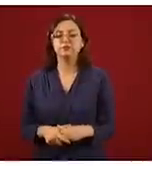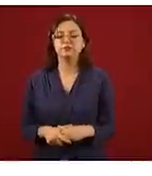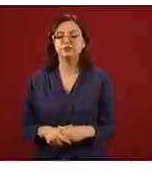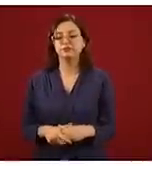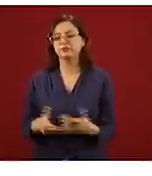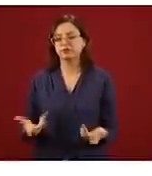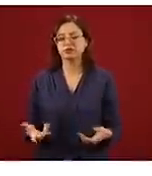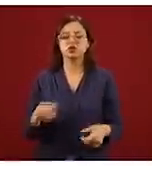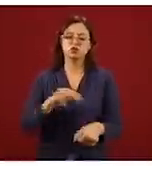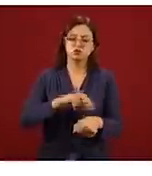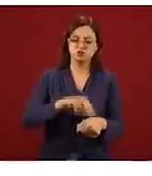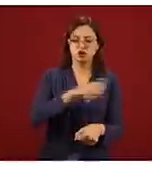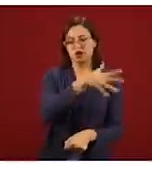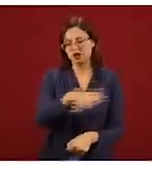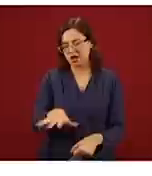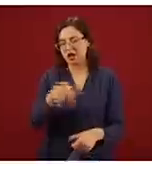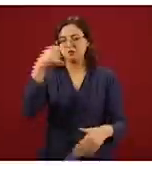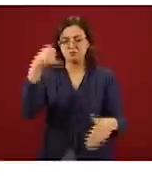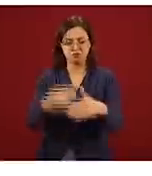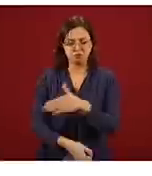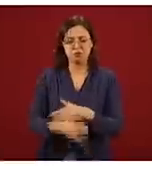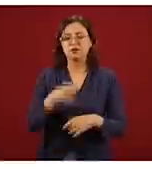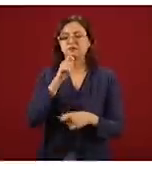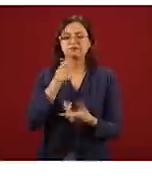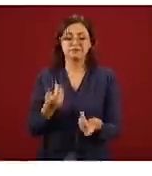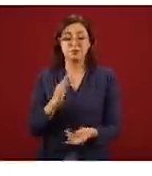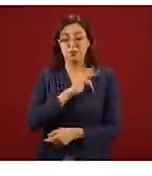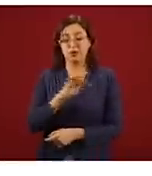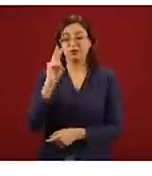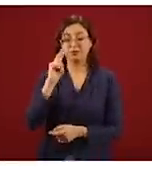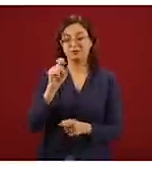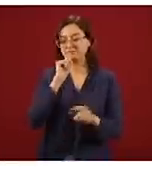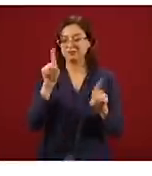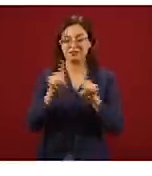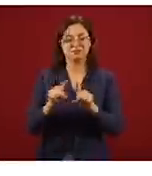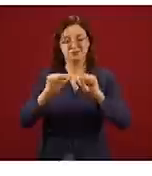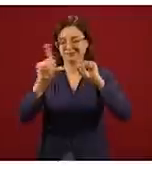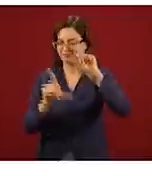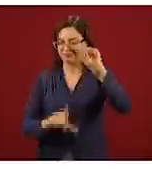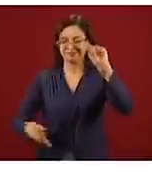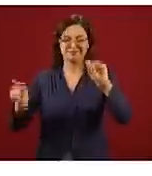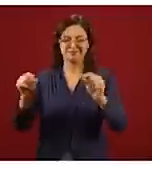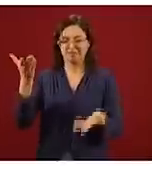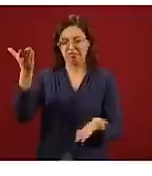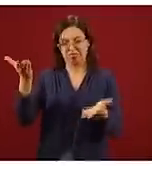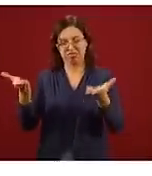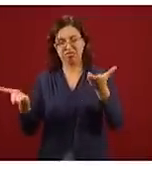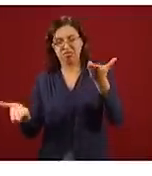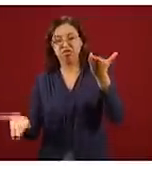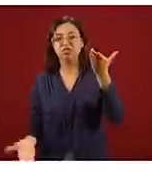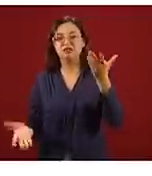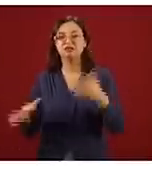tanto generales como especialistas. Nótese nuevamente la desigualdad geográfica y por lo tanto también social.